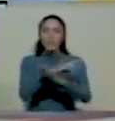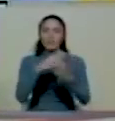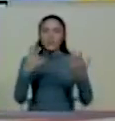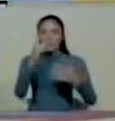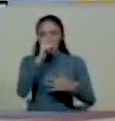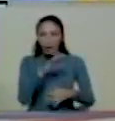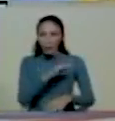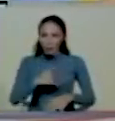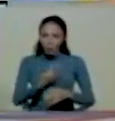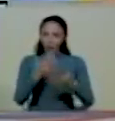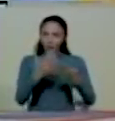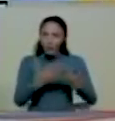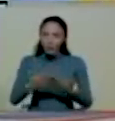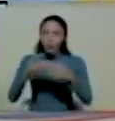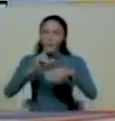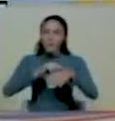medicina?